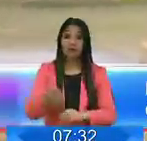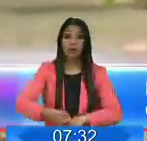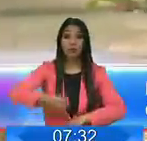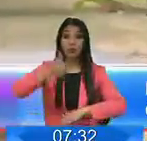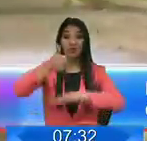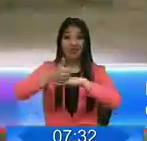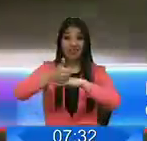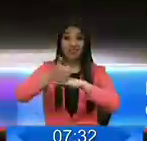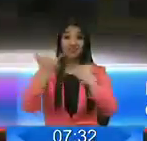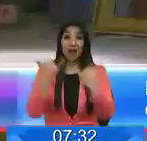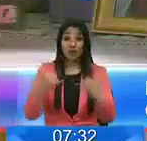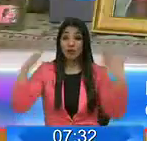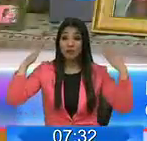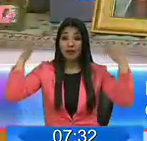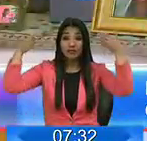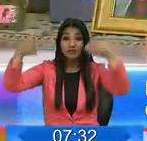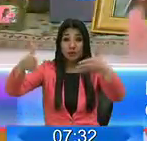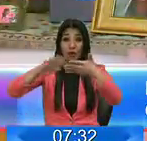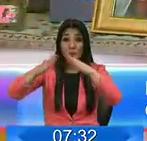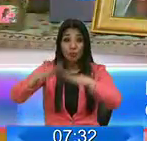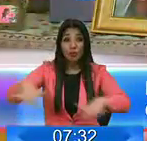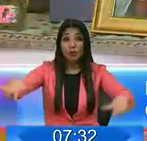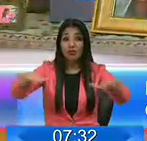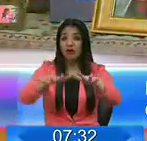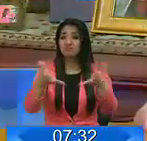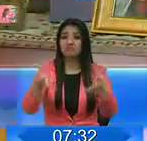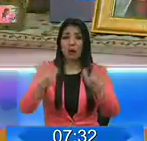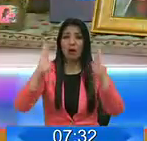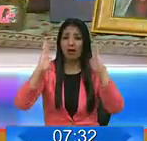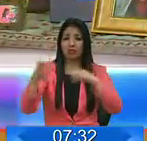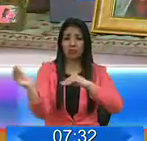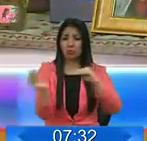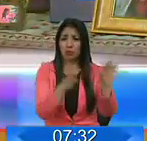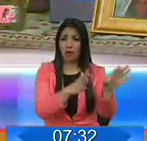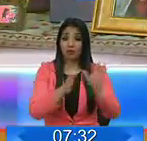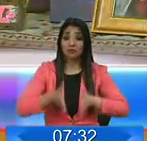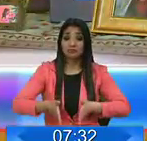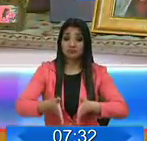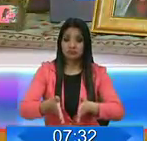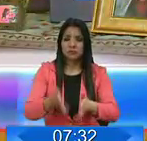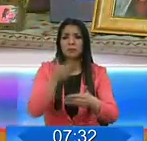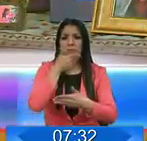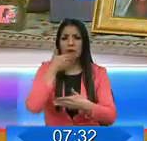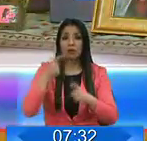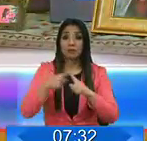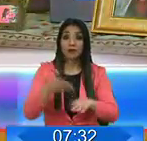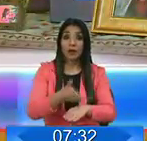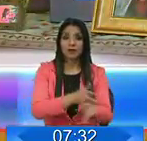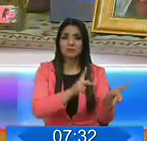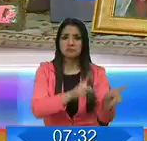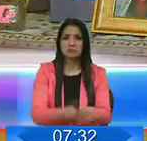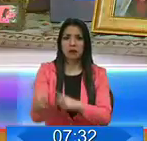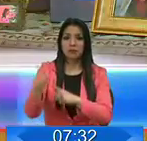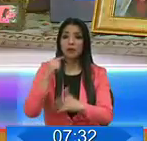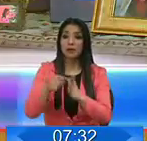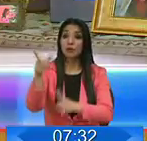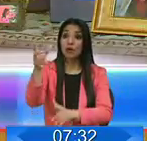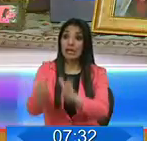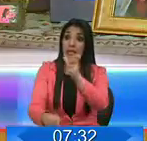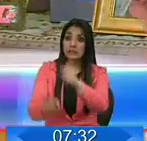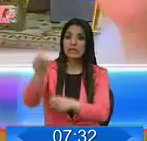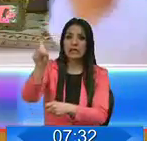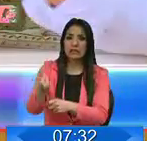de turno. Mejorar los accesos y los caminos vecinales, pero con una planificación. ¿Cuántos litros de leche de acá? Pues necesita un